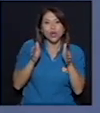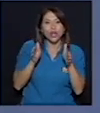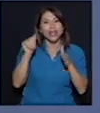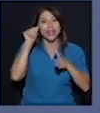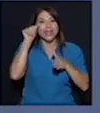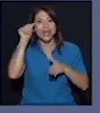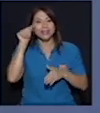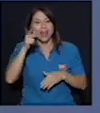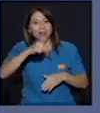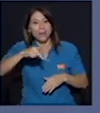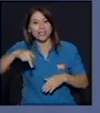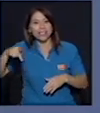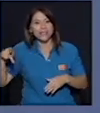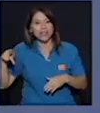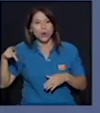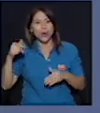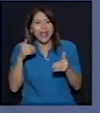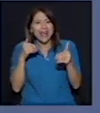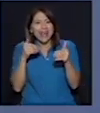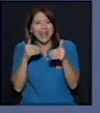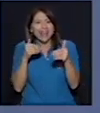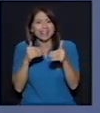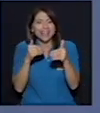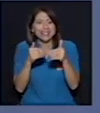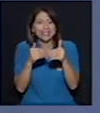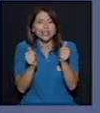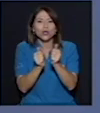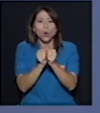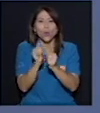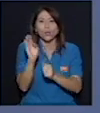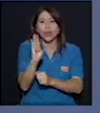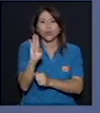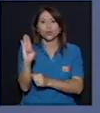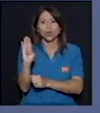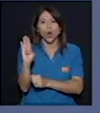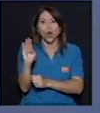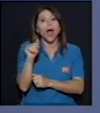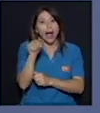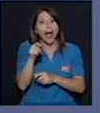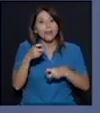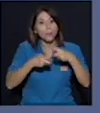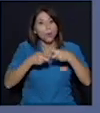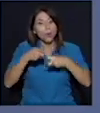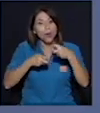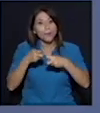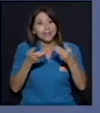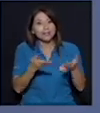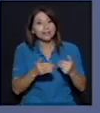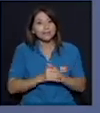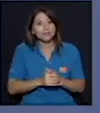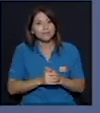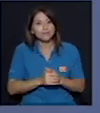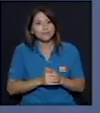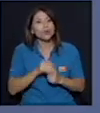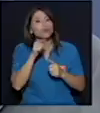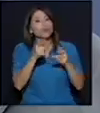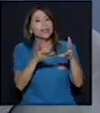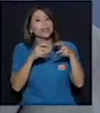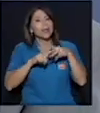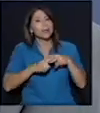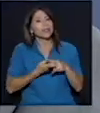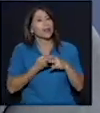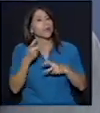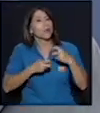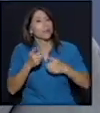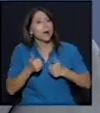colindando con Vladivostok, hay problemas. ¿Por cuál problema quiere empezar?